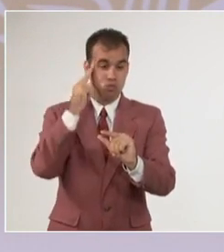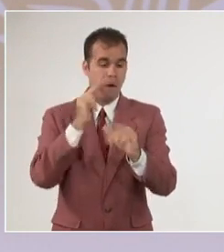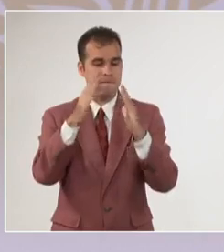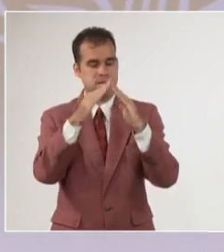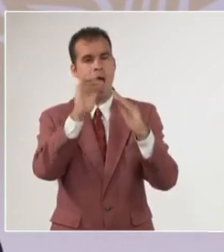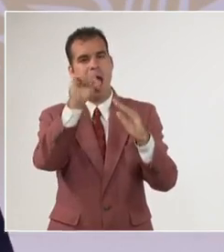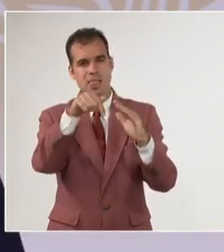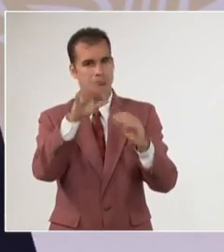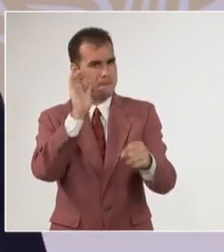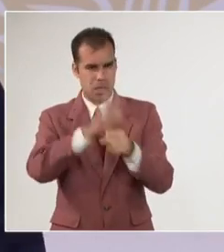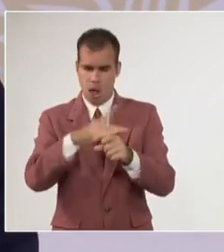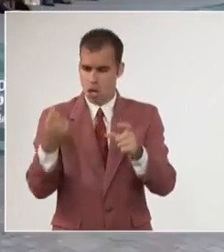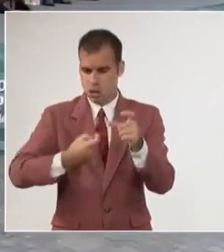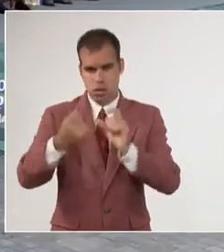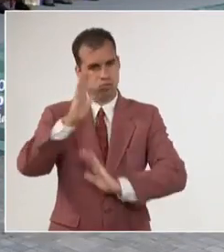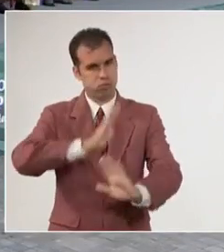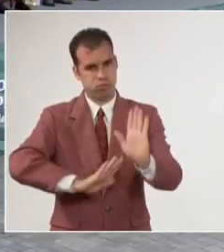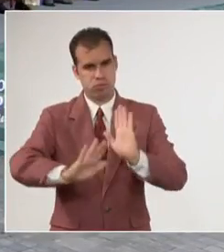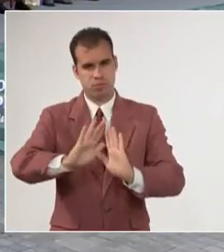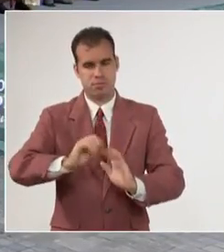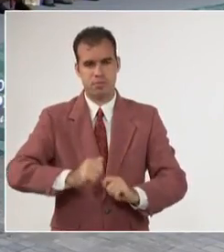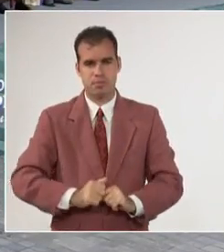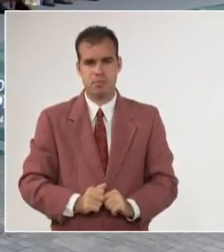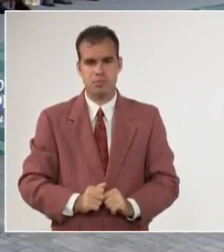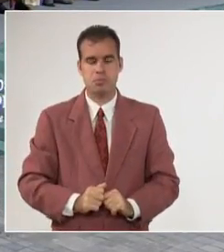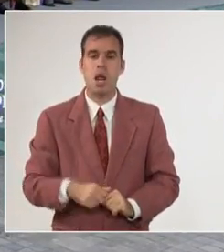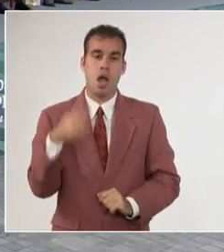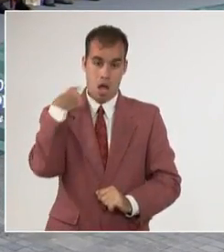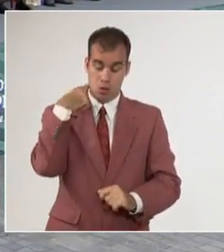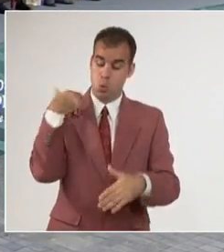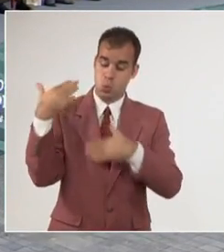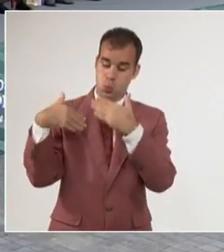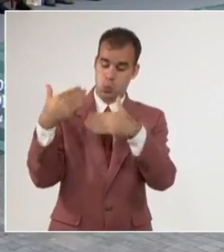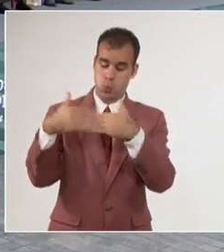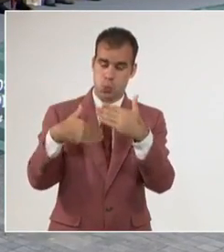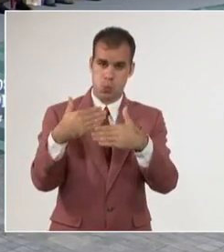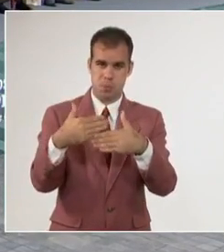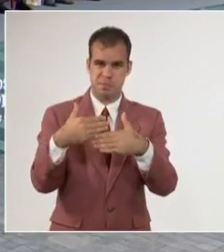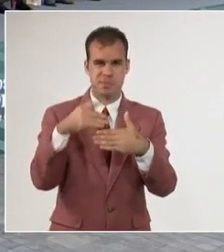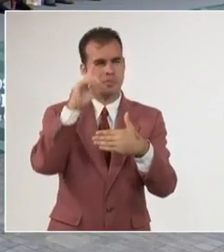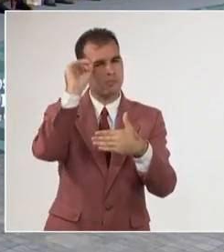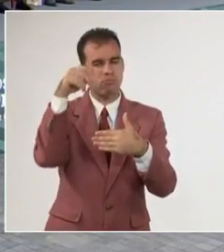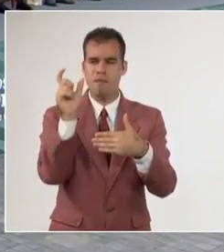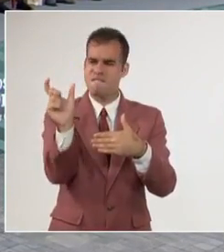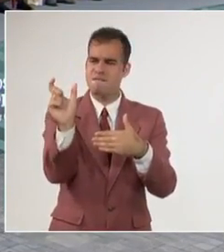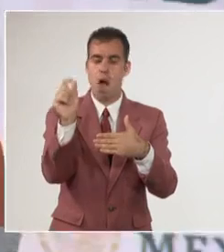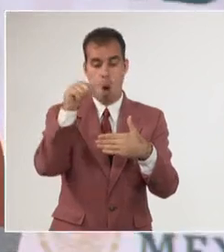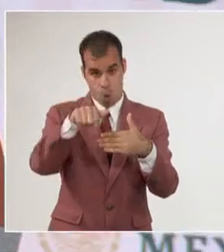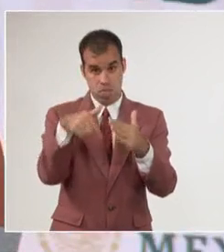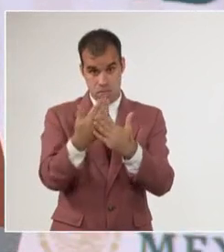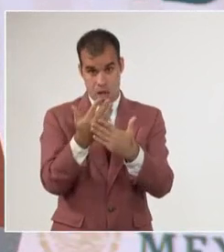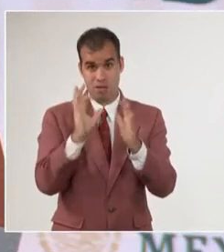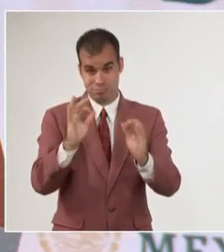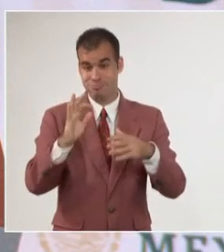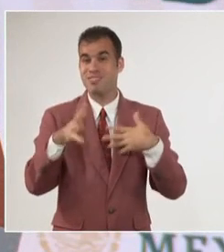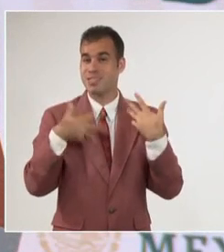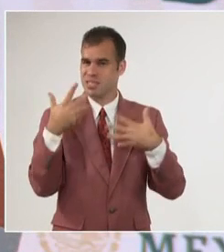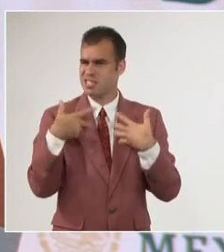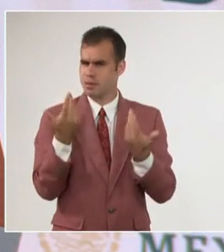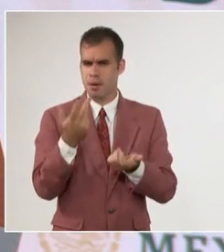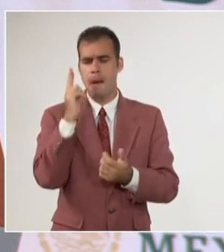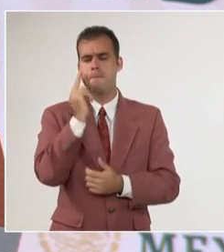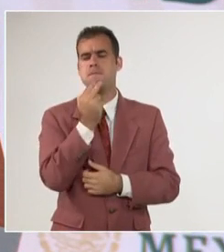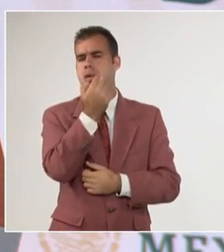destruirlo. Más adelante, refiriéndose a la significativa fecha que conmemoramos hoy, Martí